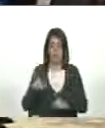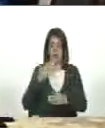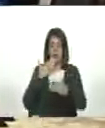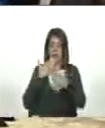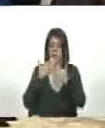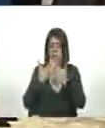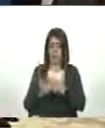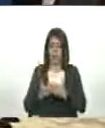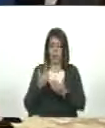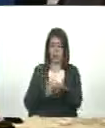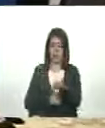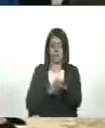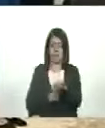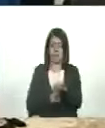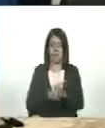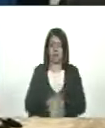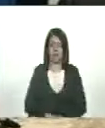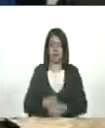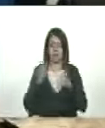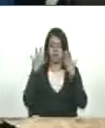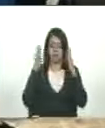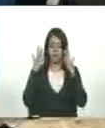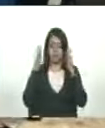Muchas gracias, hermanos y hermanas.